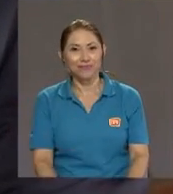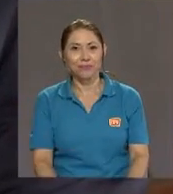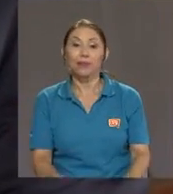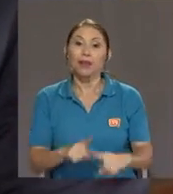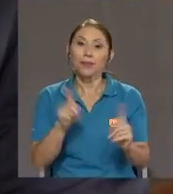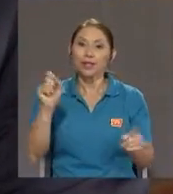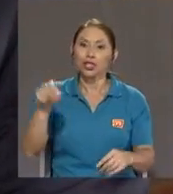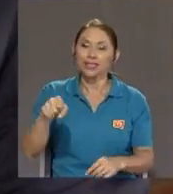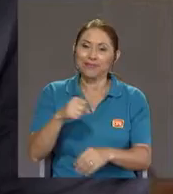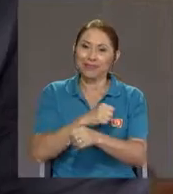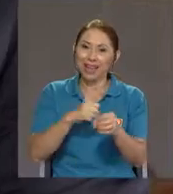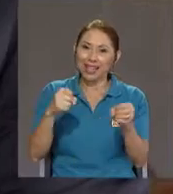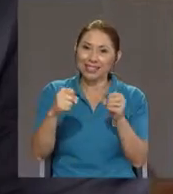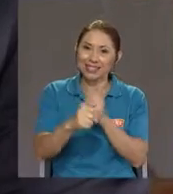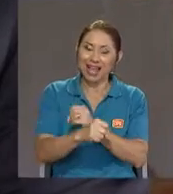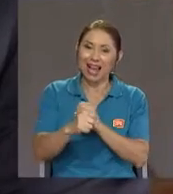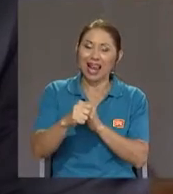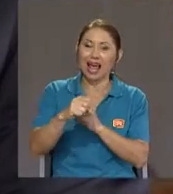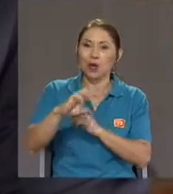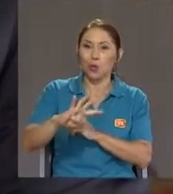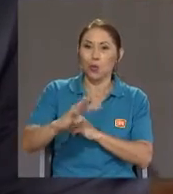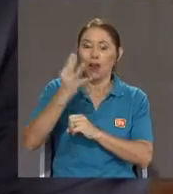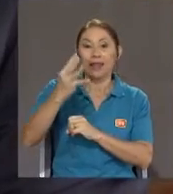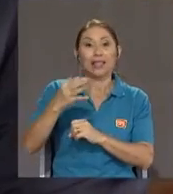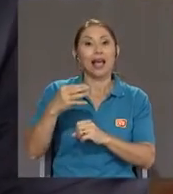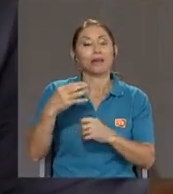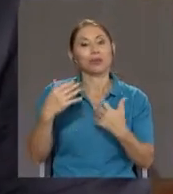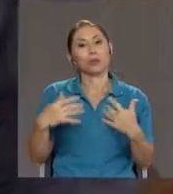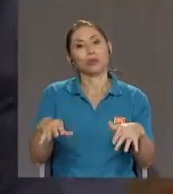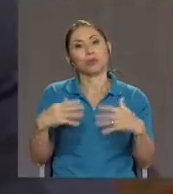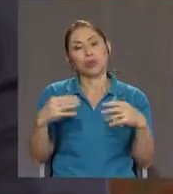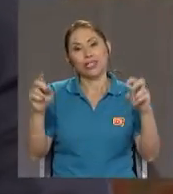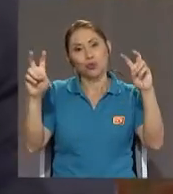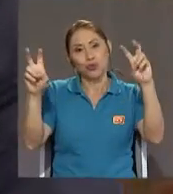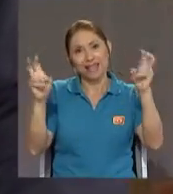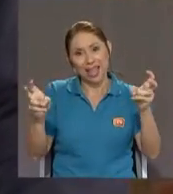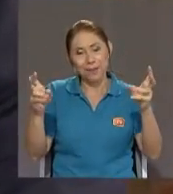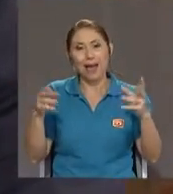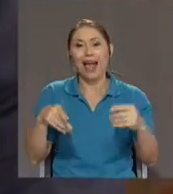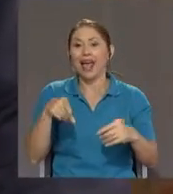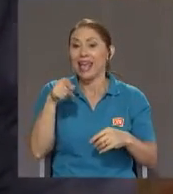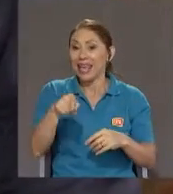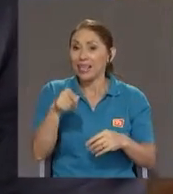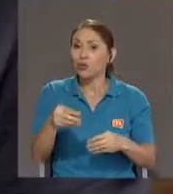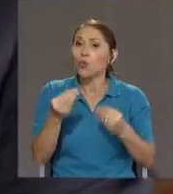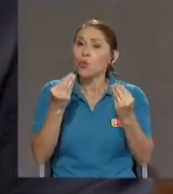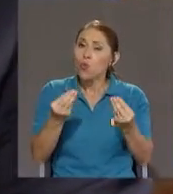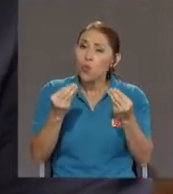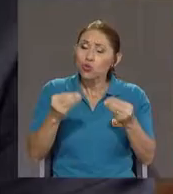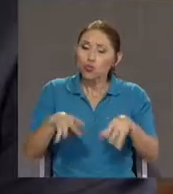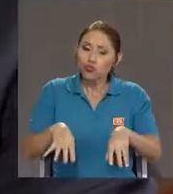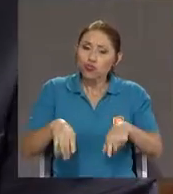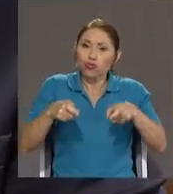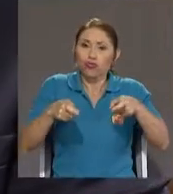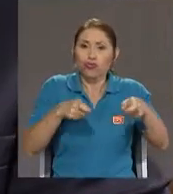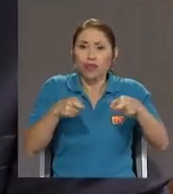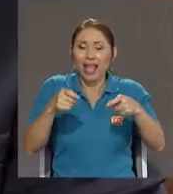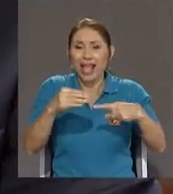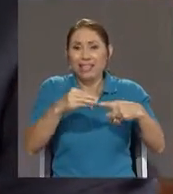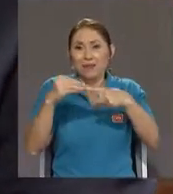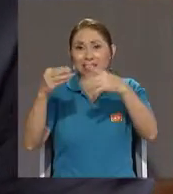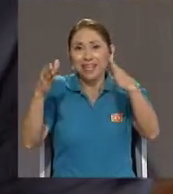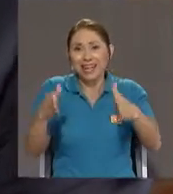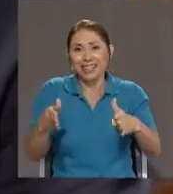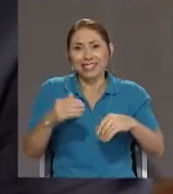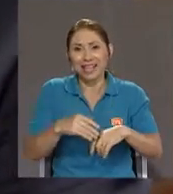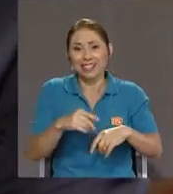sí, la sala es todo un tema, ¿verdad? Mm. Que está mucho en manos de los especialistas y no nos dejan a